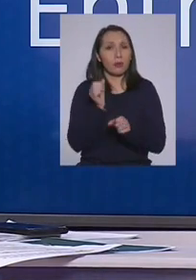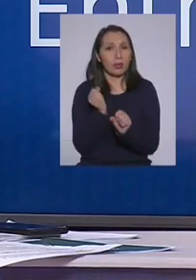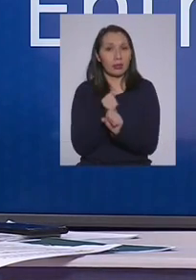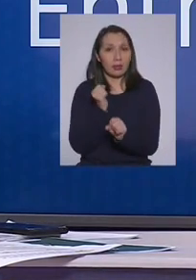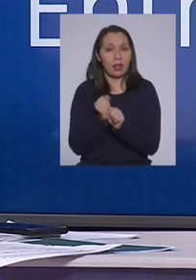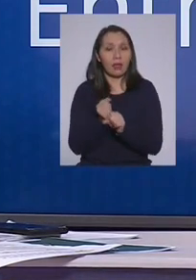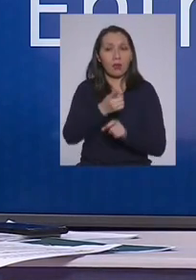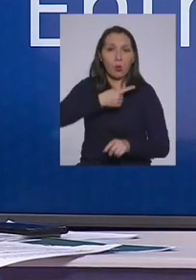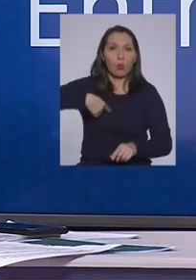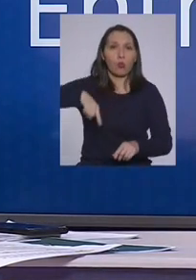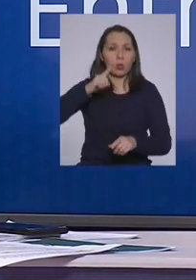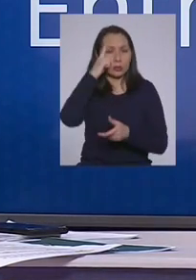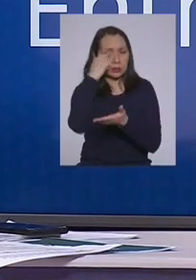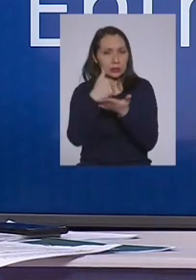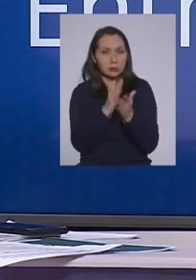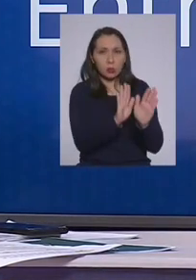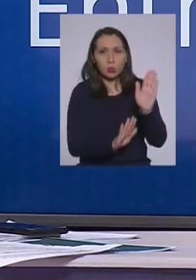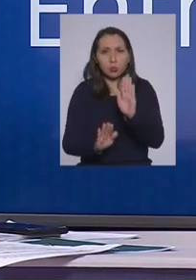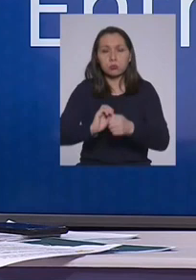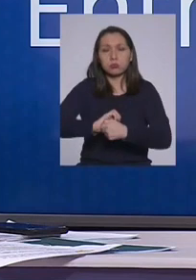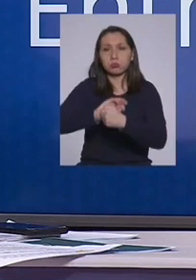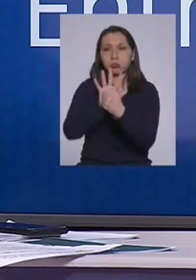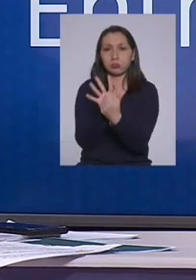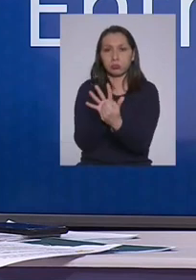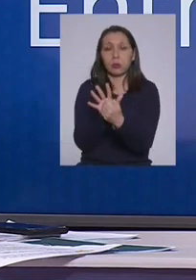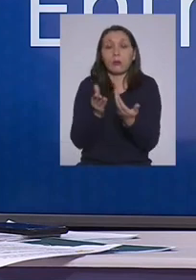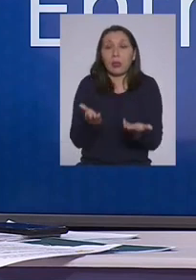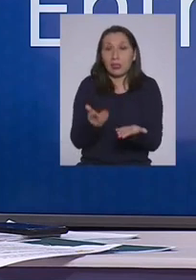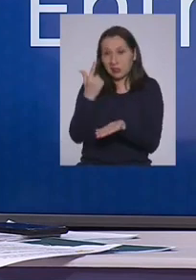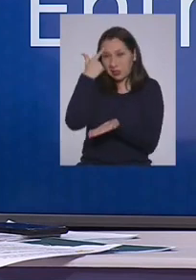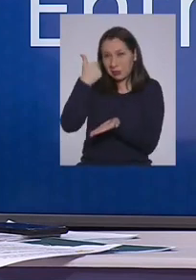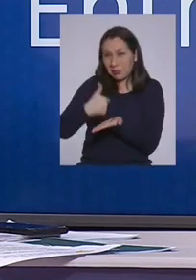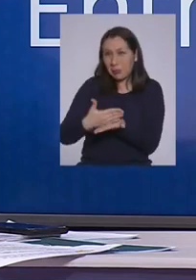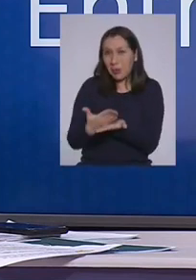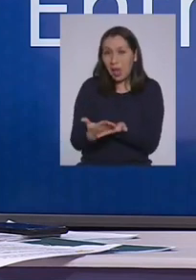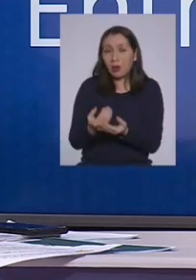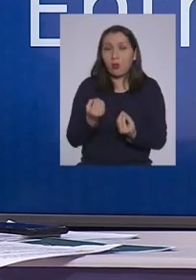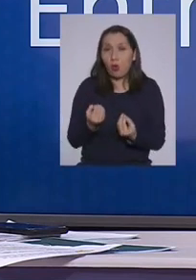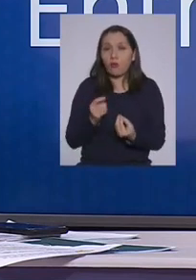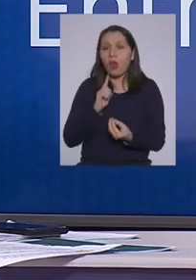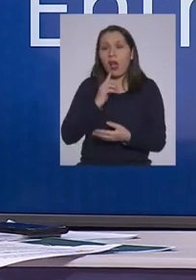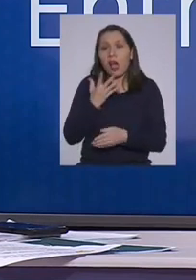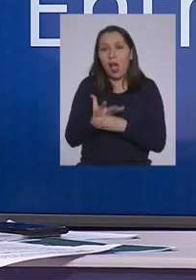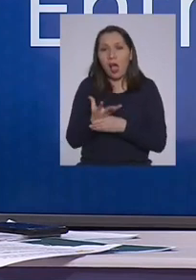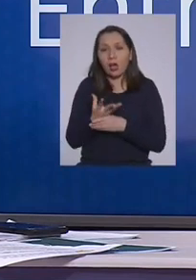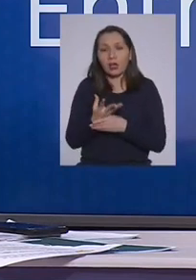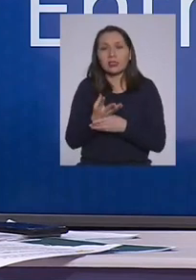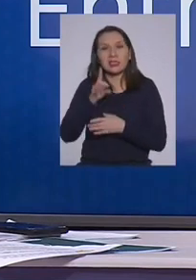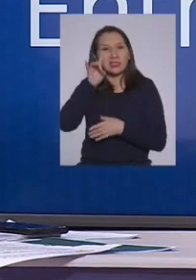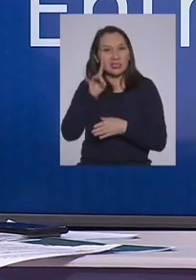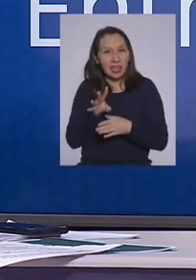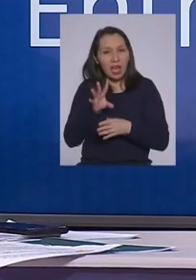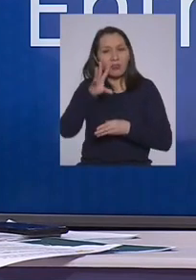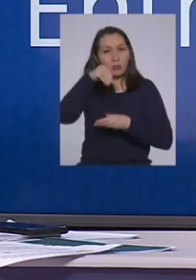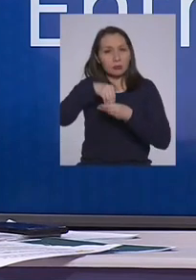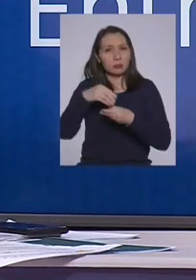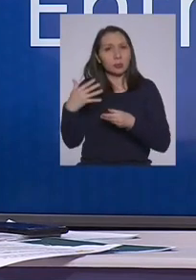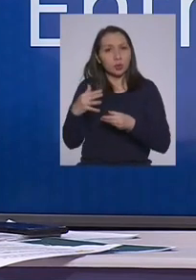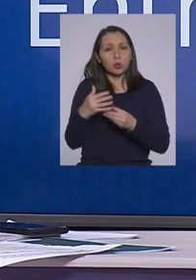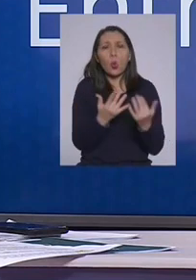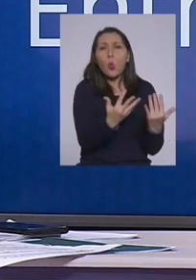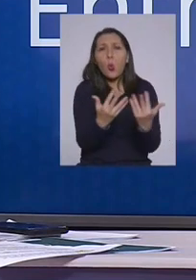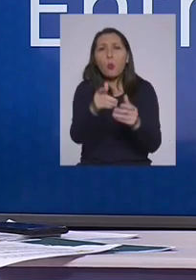realizando nuestra estrategia COVID-19. Y una estrategia que obviamente considera un aspecto fundamental, que